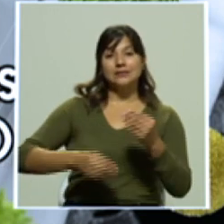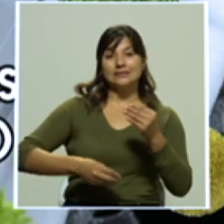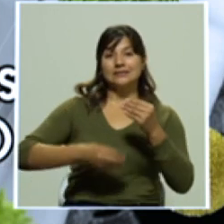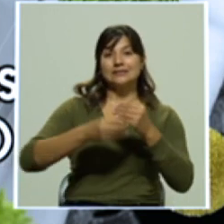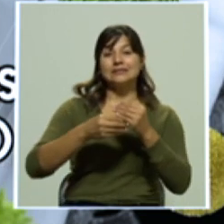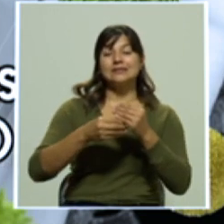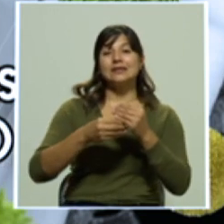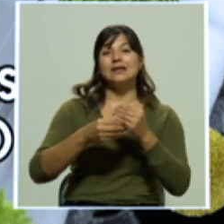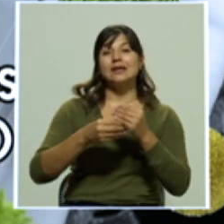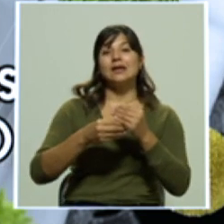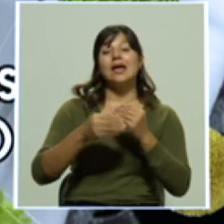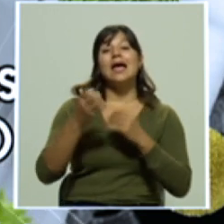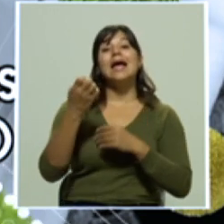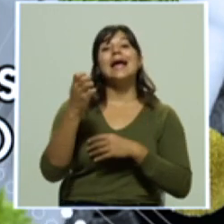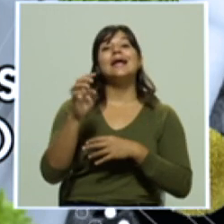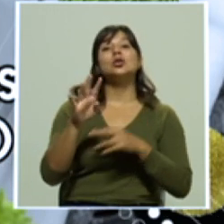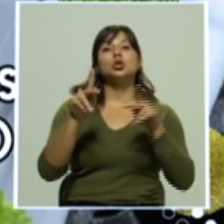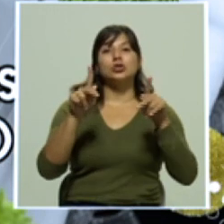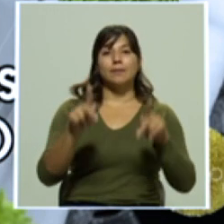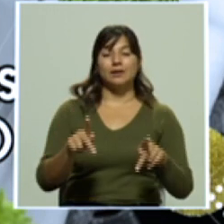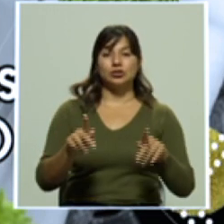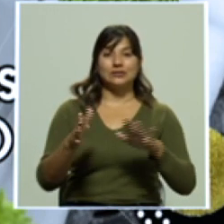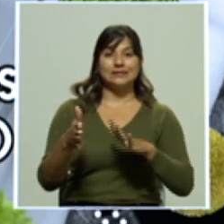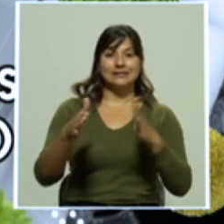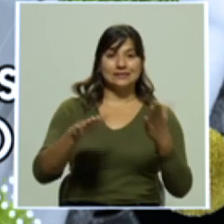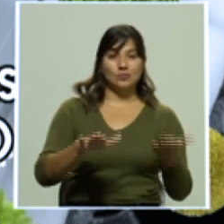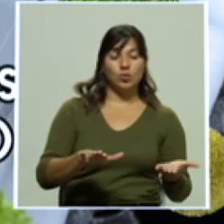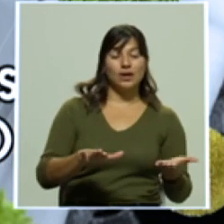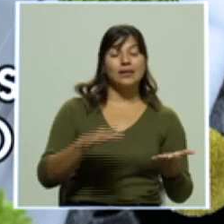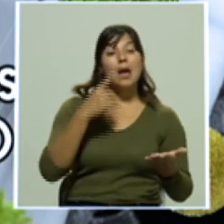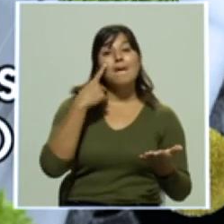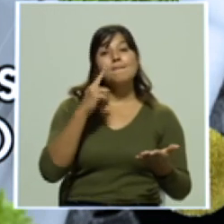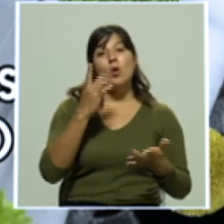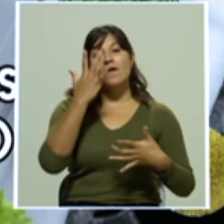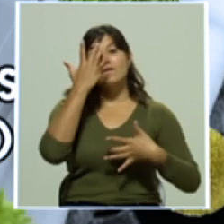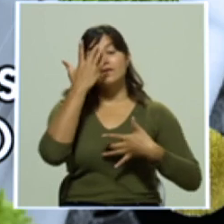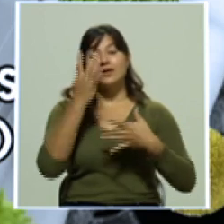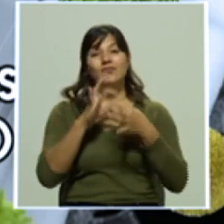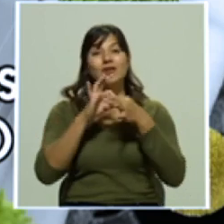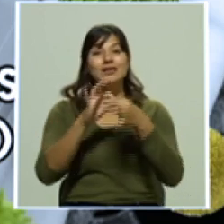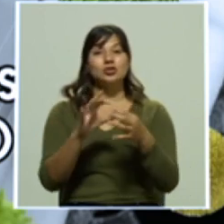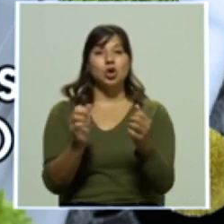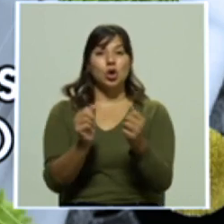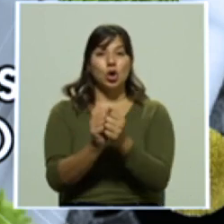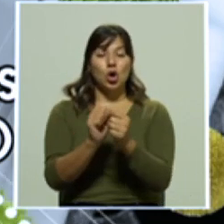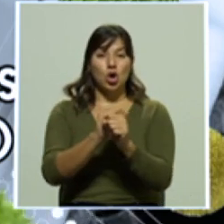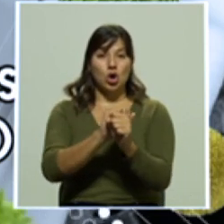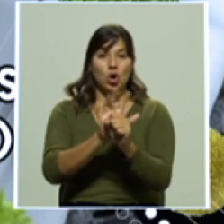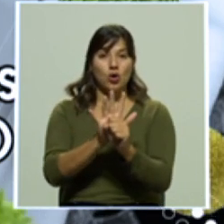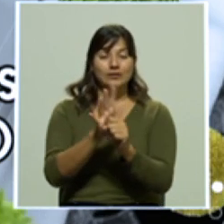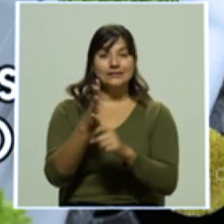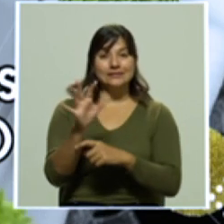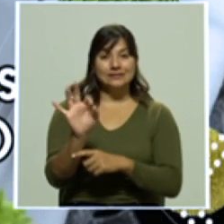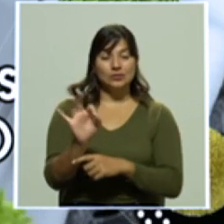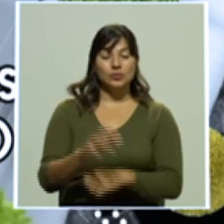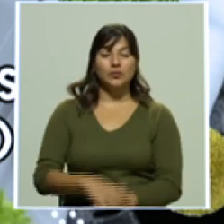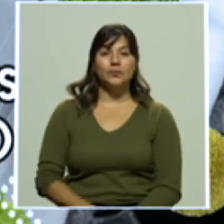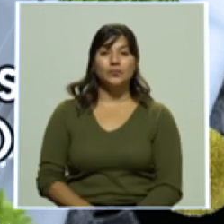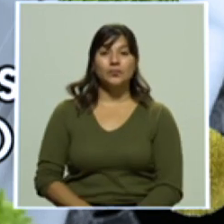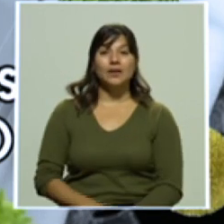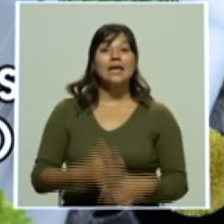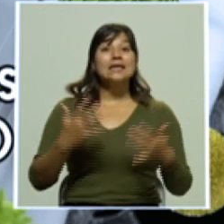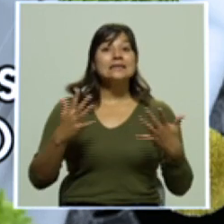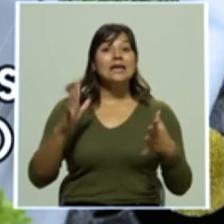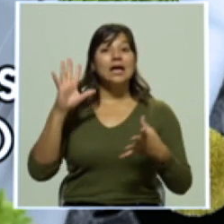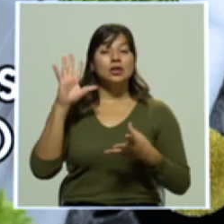horas hay 14 personas que fallecieron por causas relacionadas a la COVID-19. En